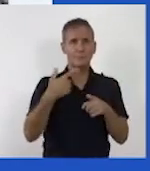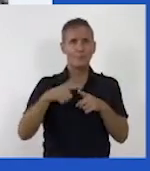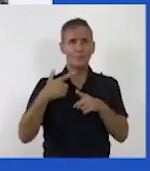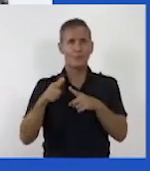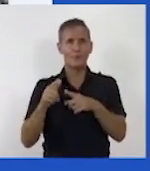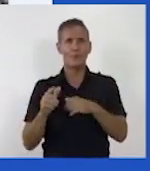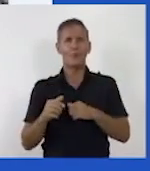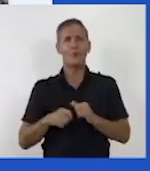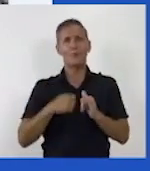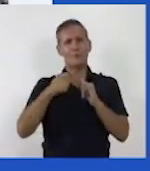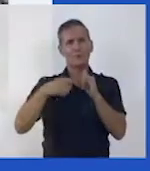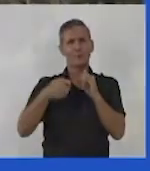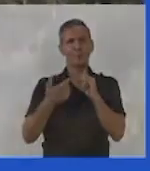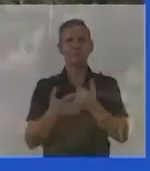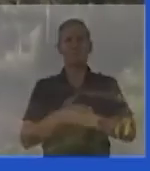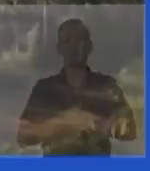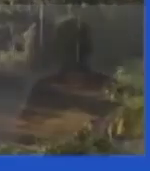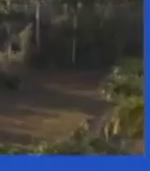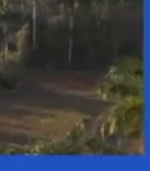disfruten de otro material